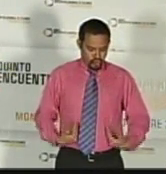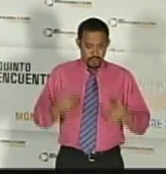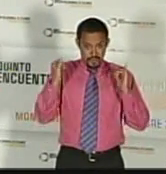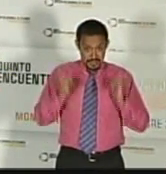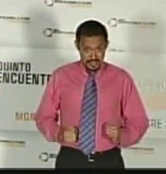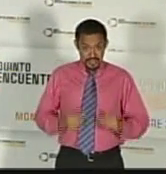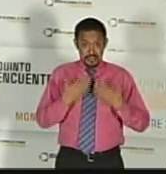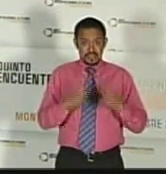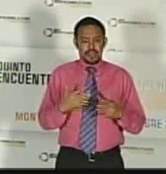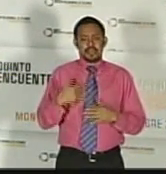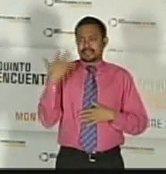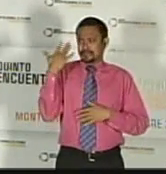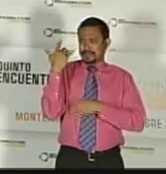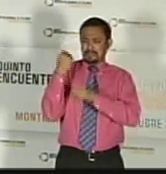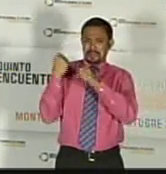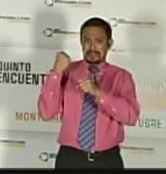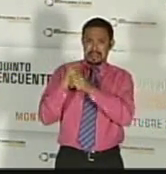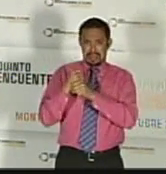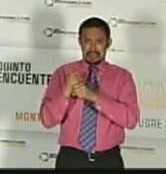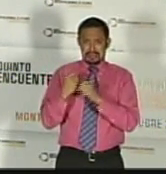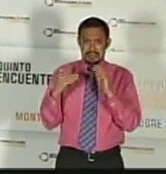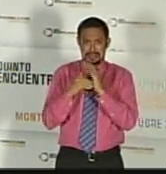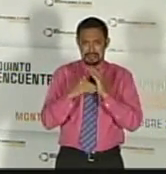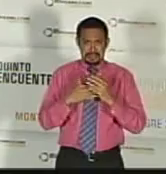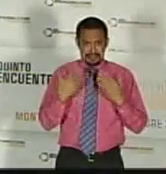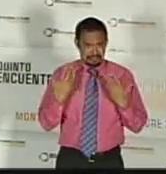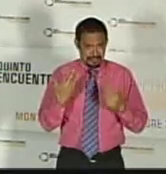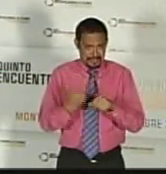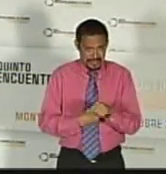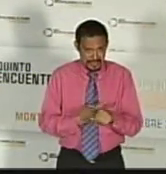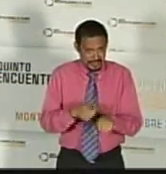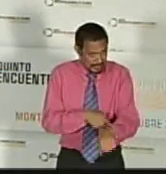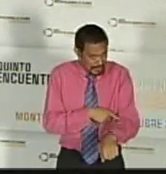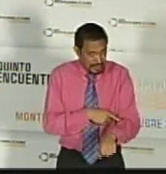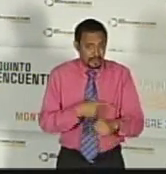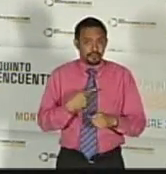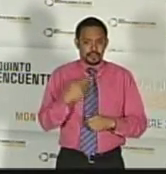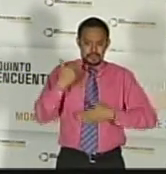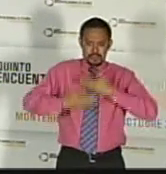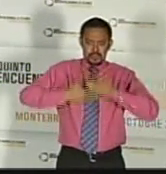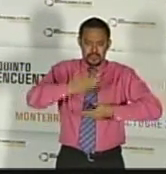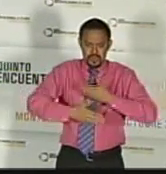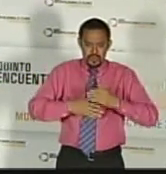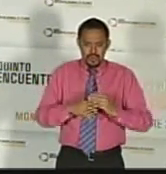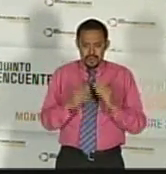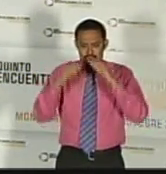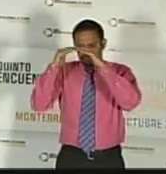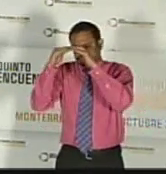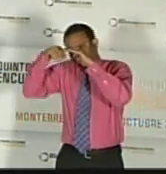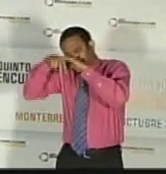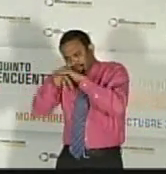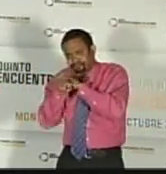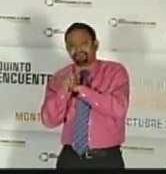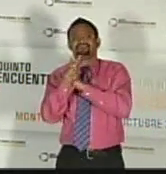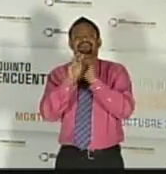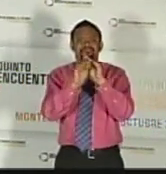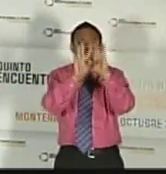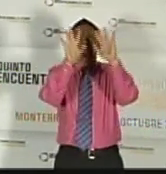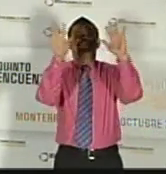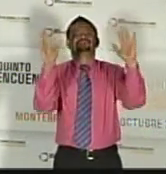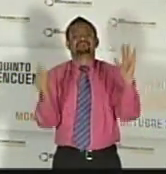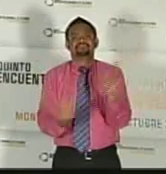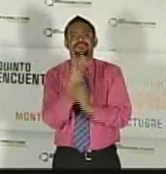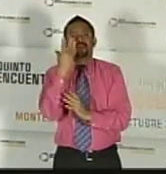Nos hemos tardado 50,000 años, lo cual es muy breve en términos evolutivos, de salir de las cuevas y vivir en el umbral de